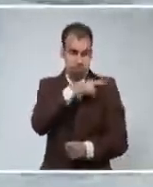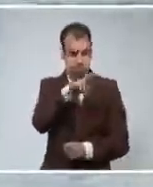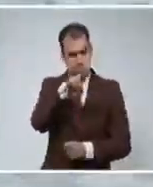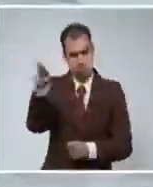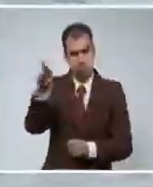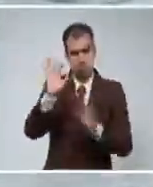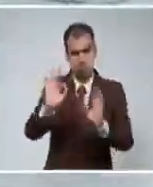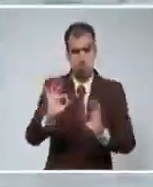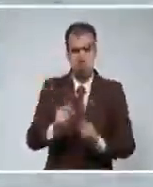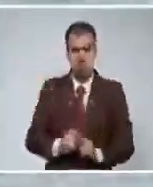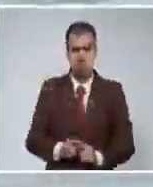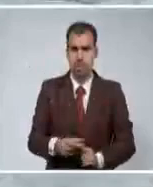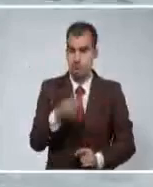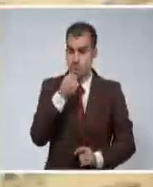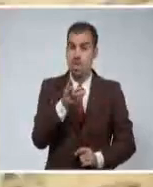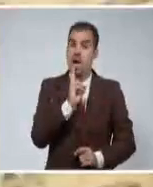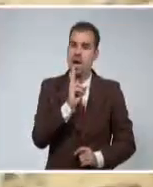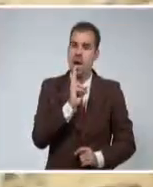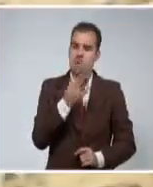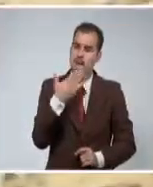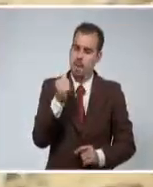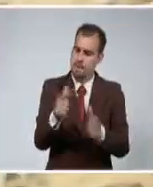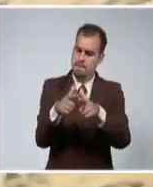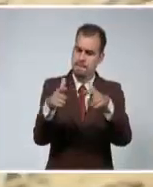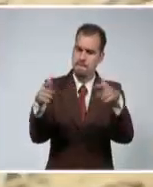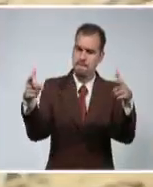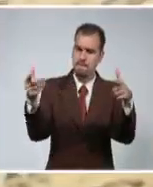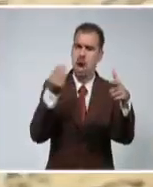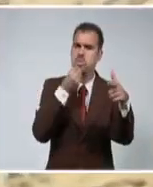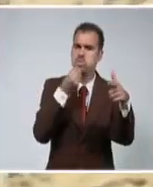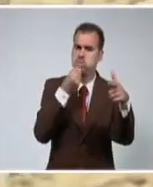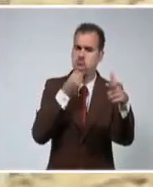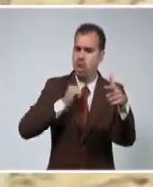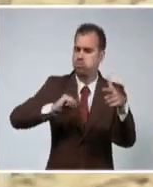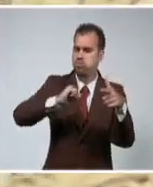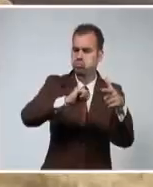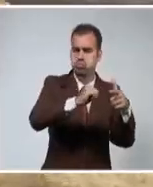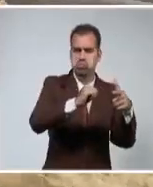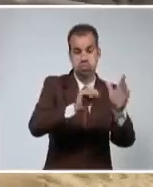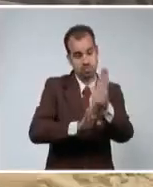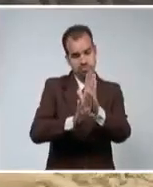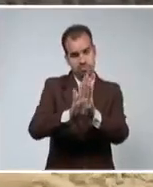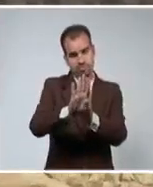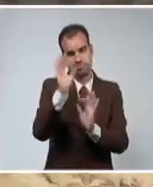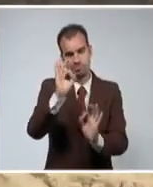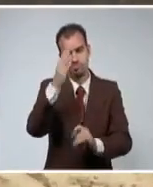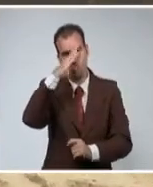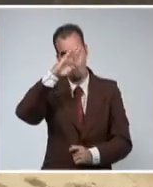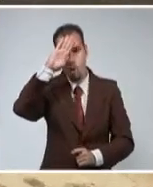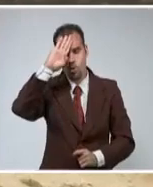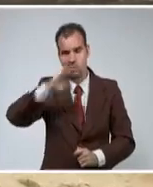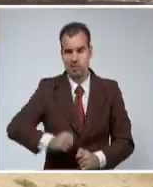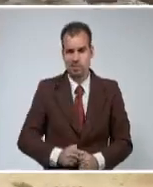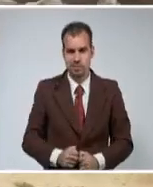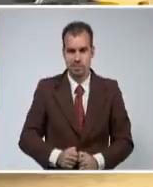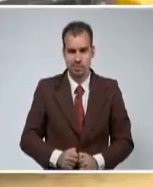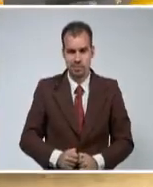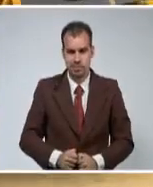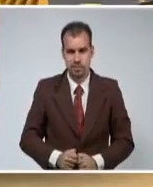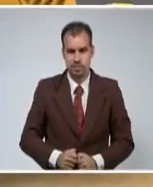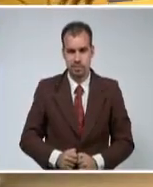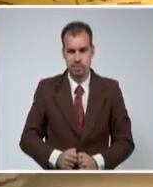para que el vital recurso favorezca cada vez más el desarrollo y esté al alcance